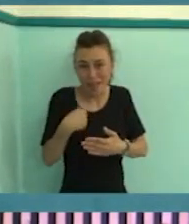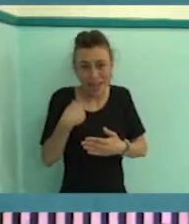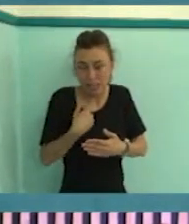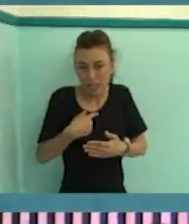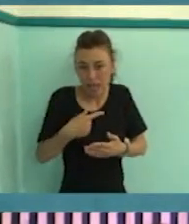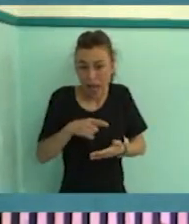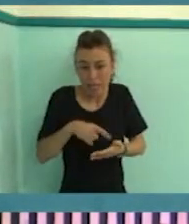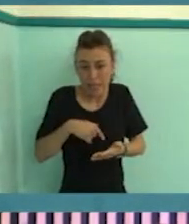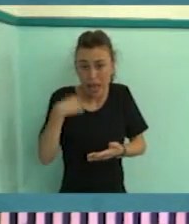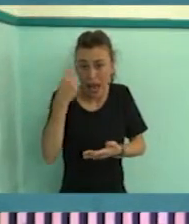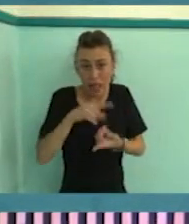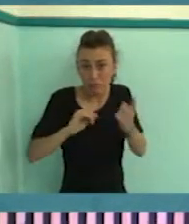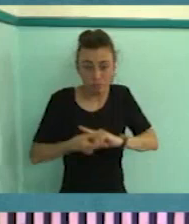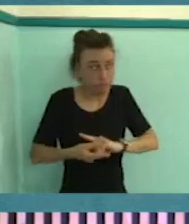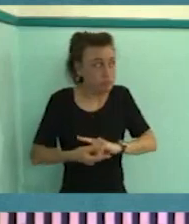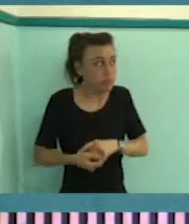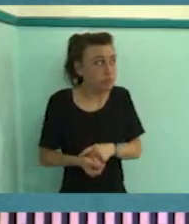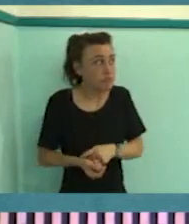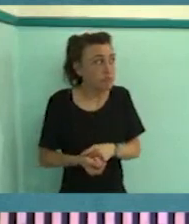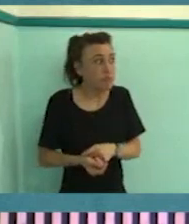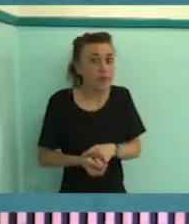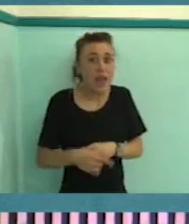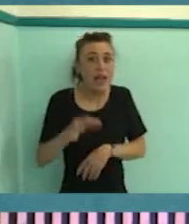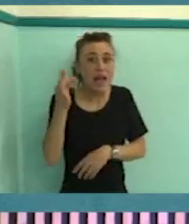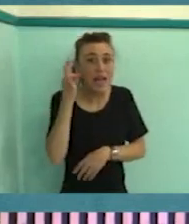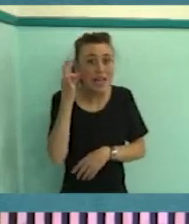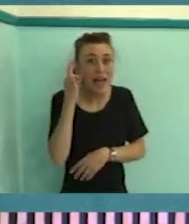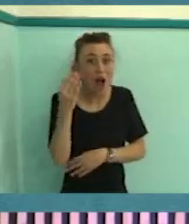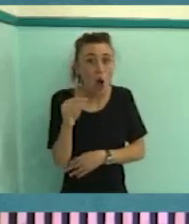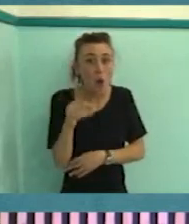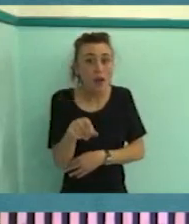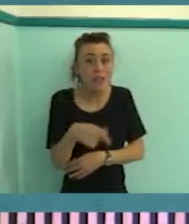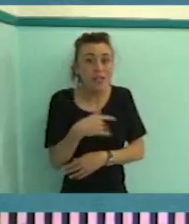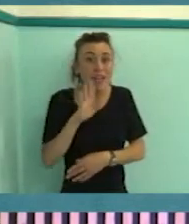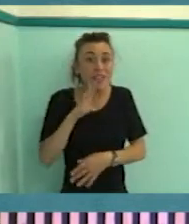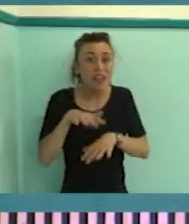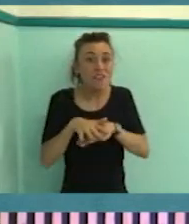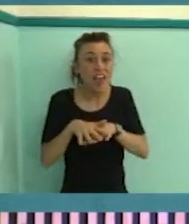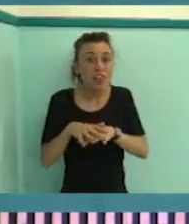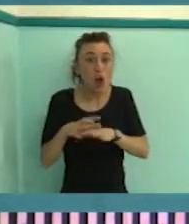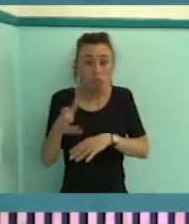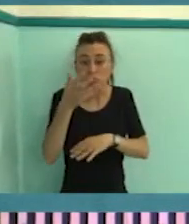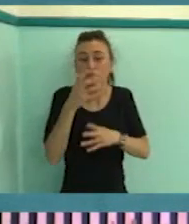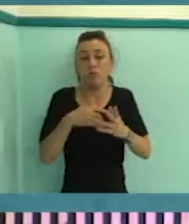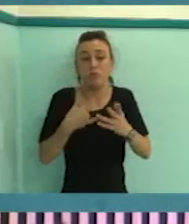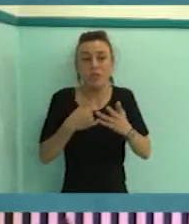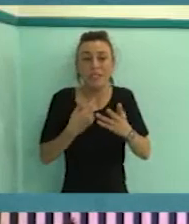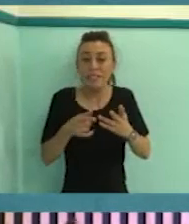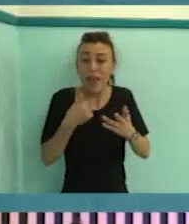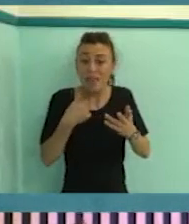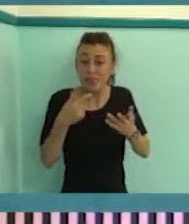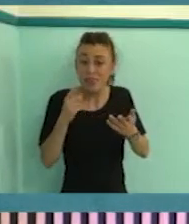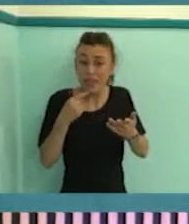tanto que tú lo utilices para hacher tu unos jajas es que hay chicas jóvenes que han ido con ese filtro puesto y le han dicho a un cirujano estético quiero esta